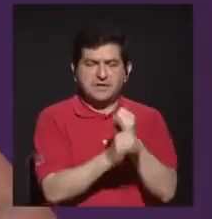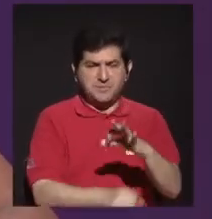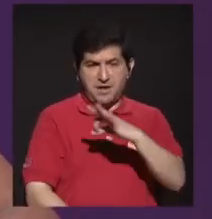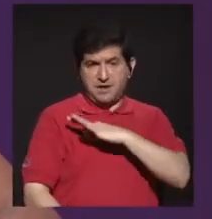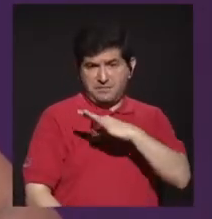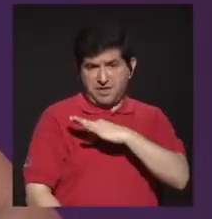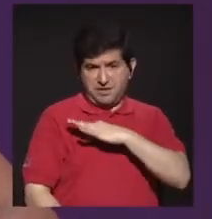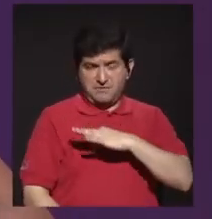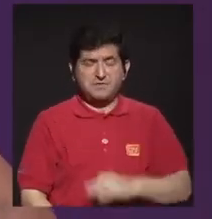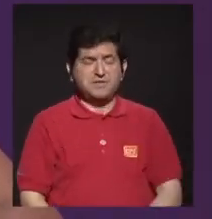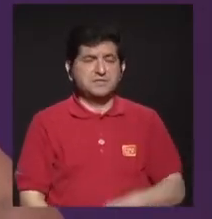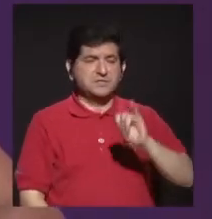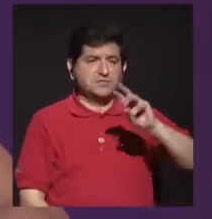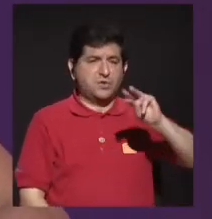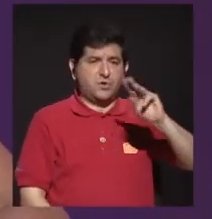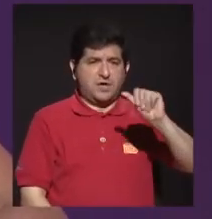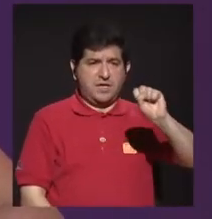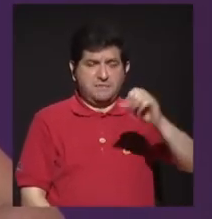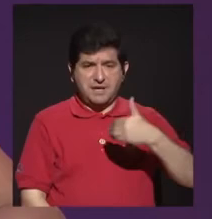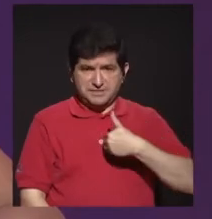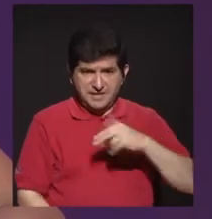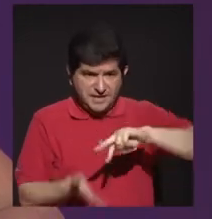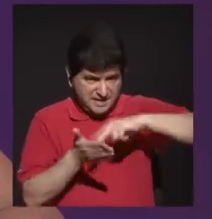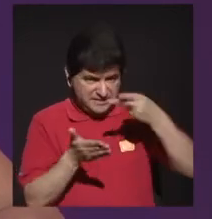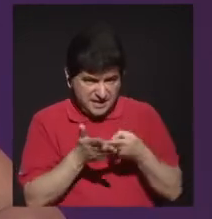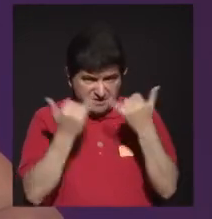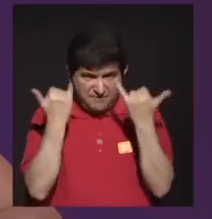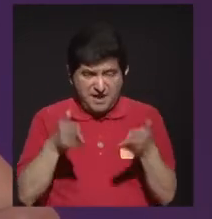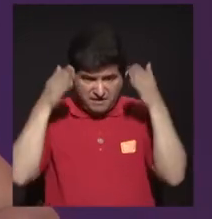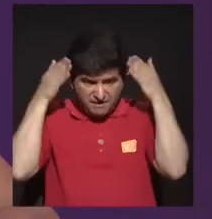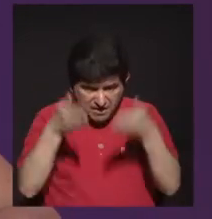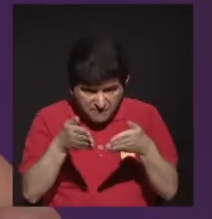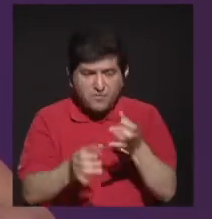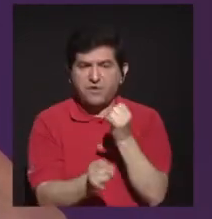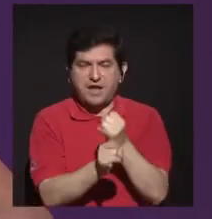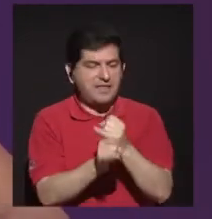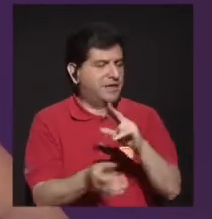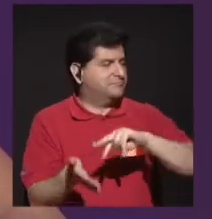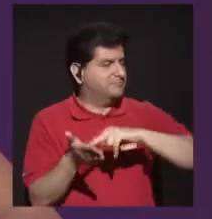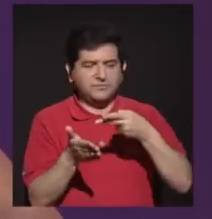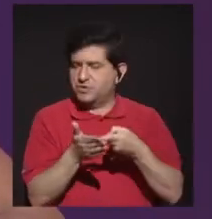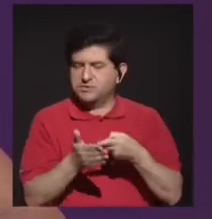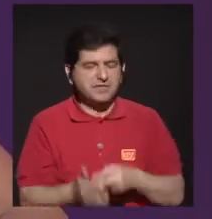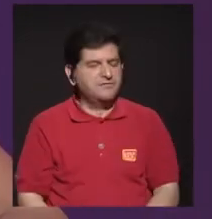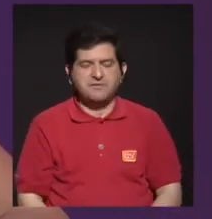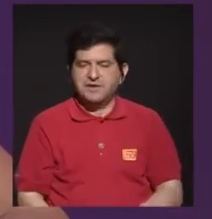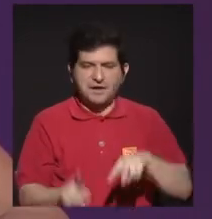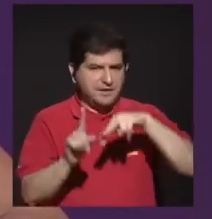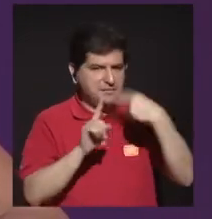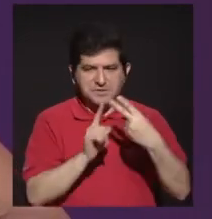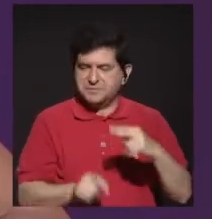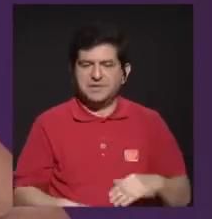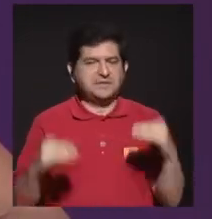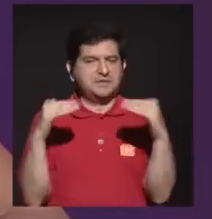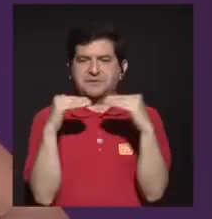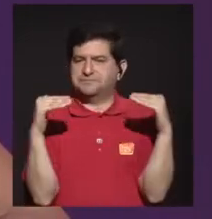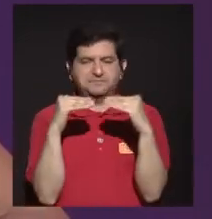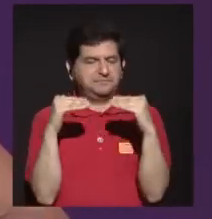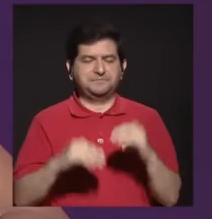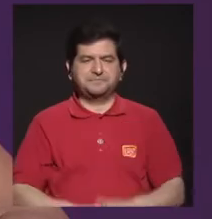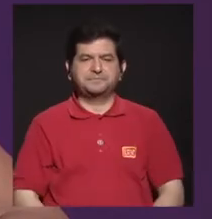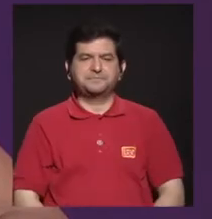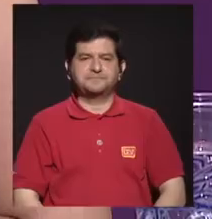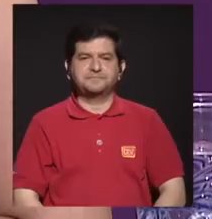beneficio del IMAS no significa que estén en la mirada institucional en términos de equidad. Eso es muy importante.